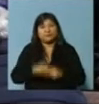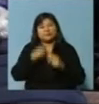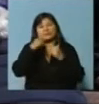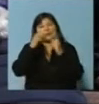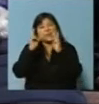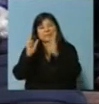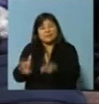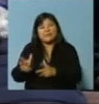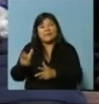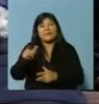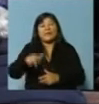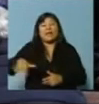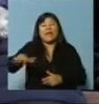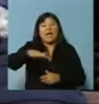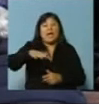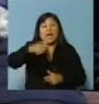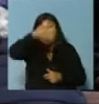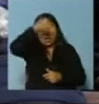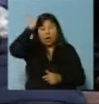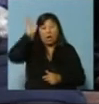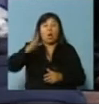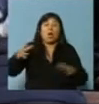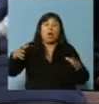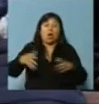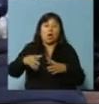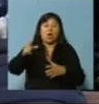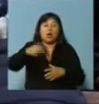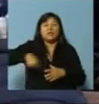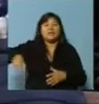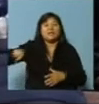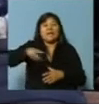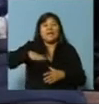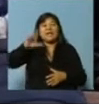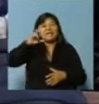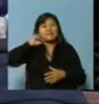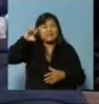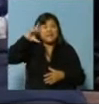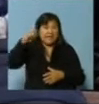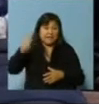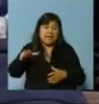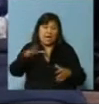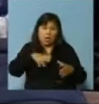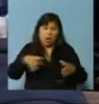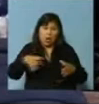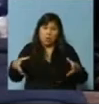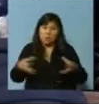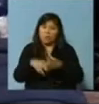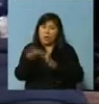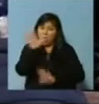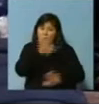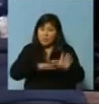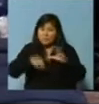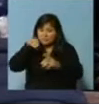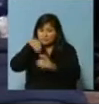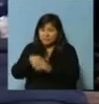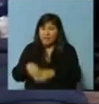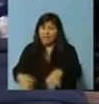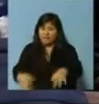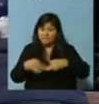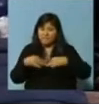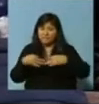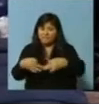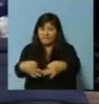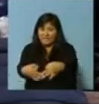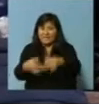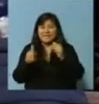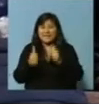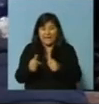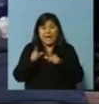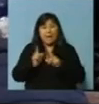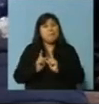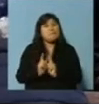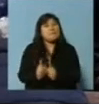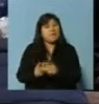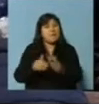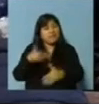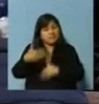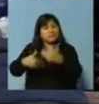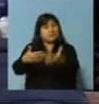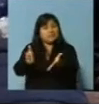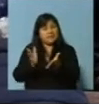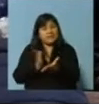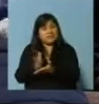comunero que una comunidad organizada como la Ciénaga y como otras tantas tiene que seguir de esta forma. Así